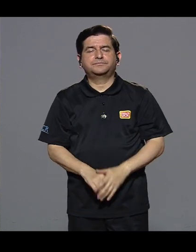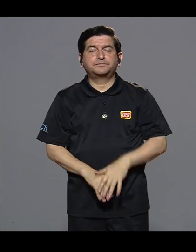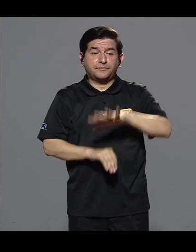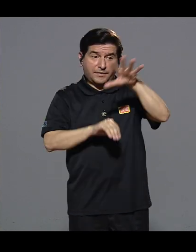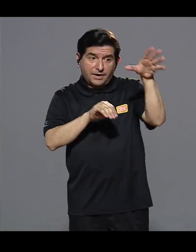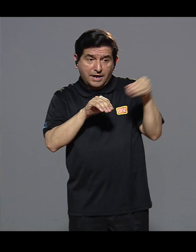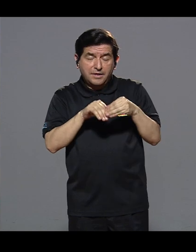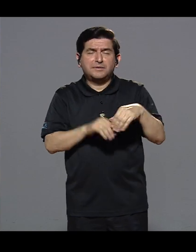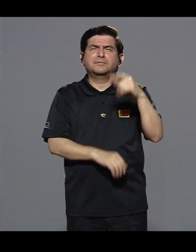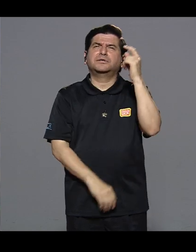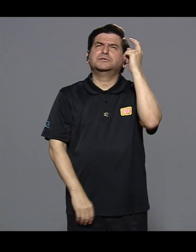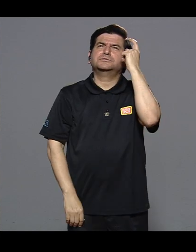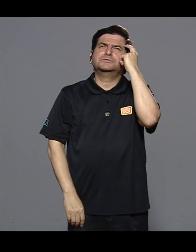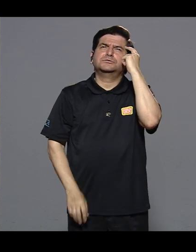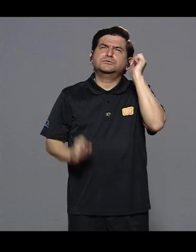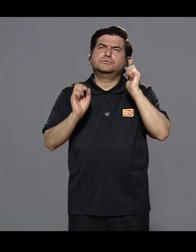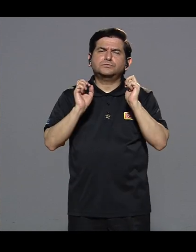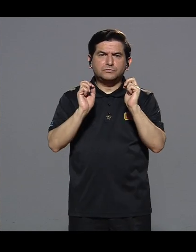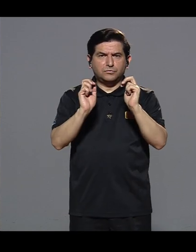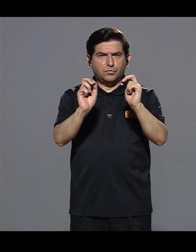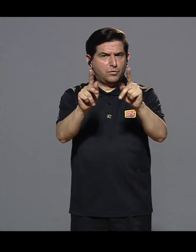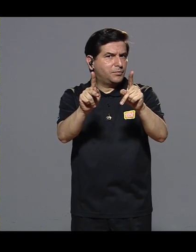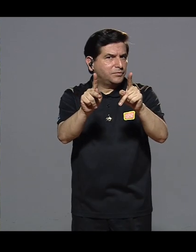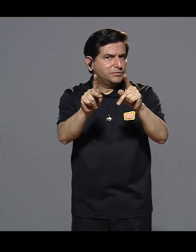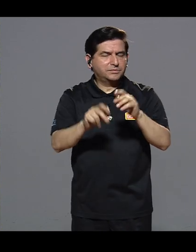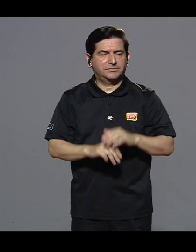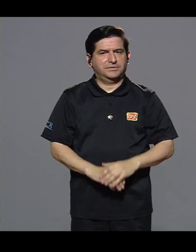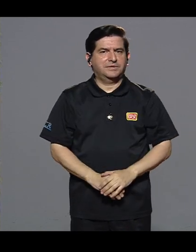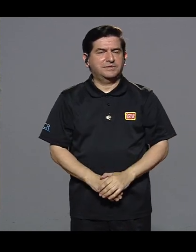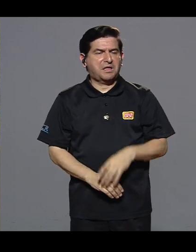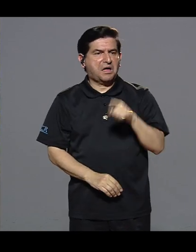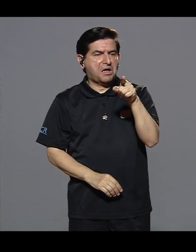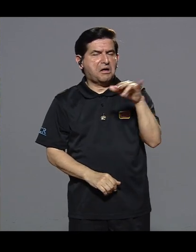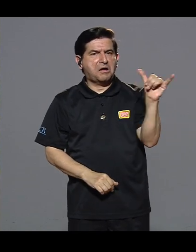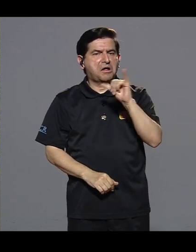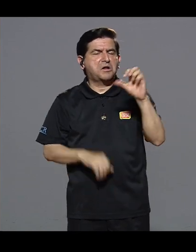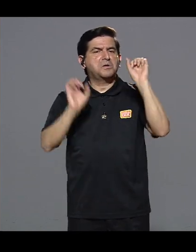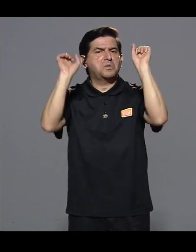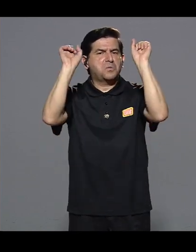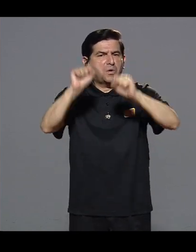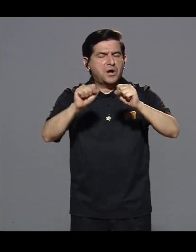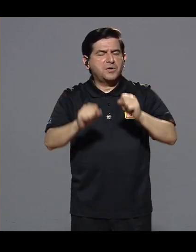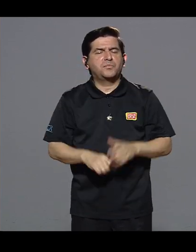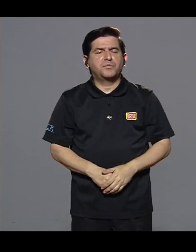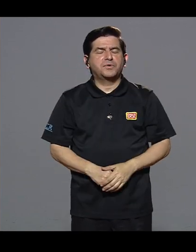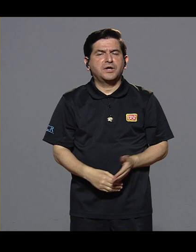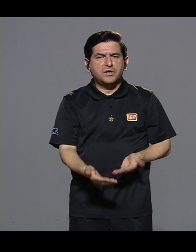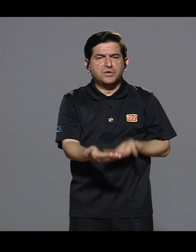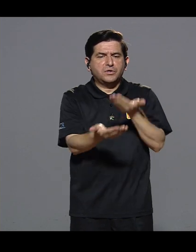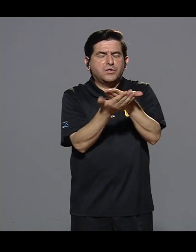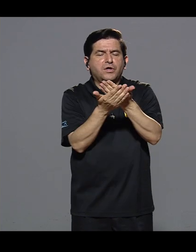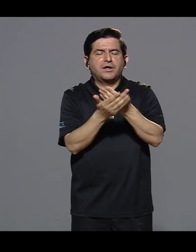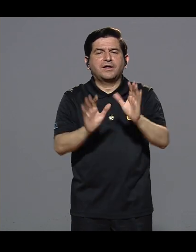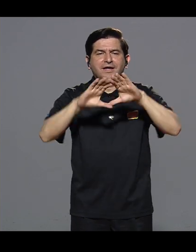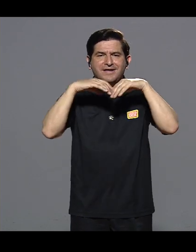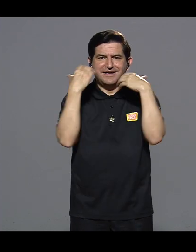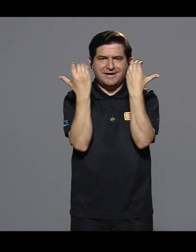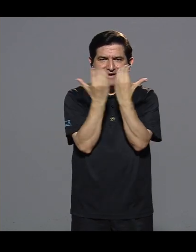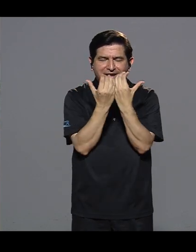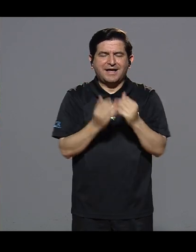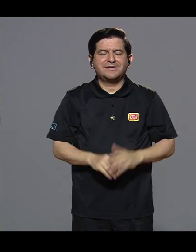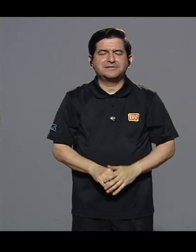acompañante. Además, se pensó en la posibilidad de que él también pueda ofrecer